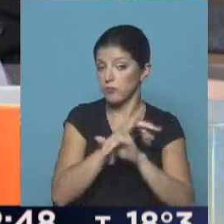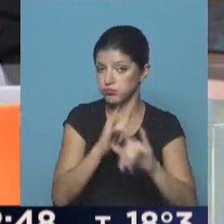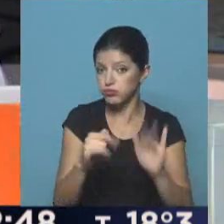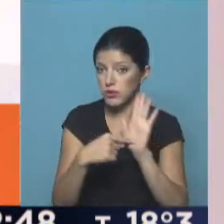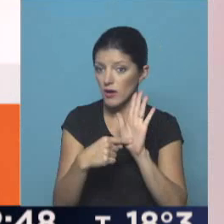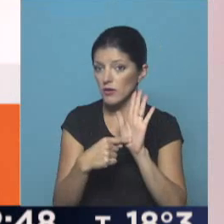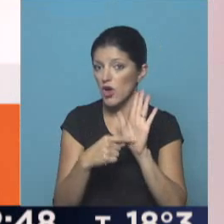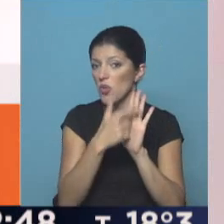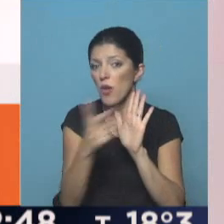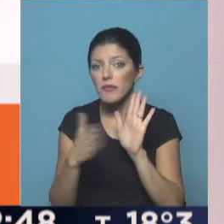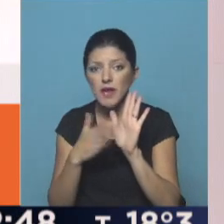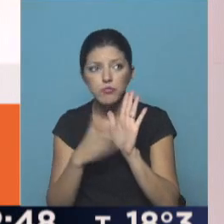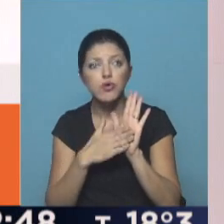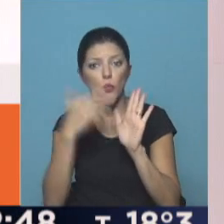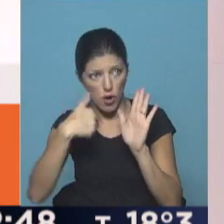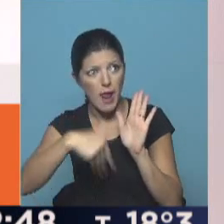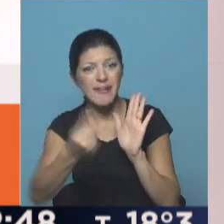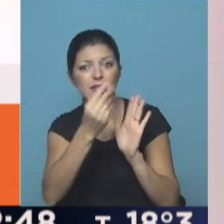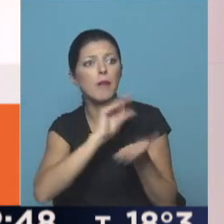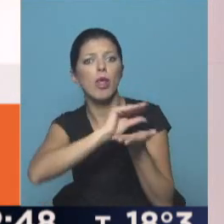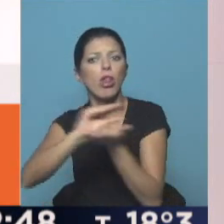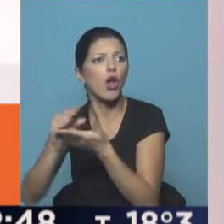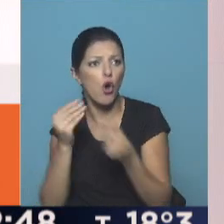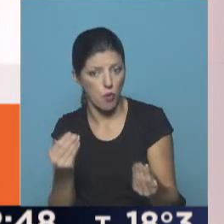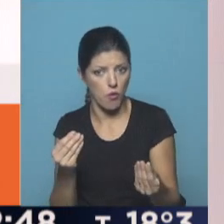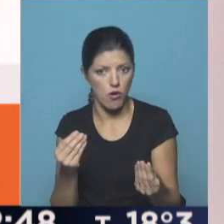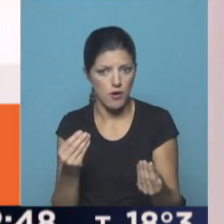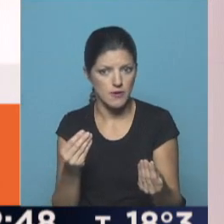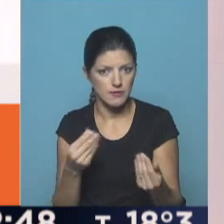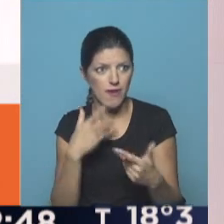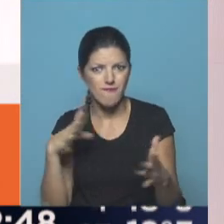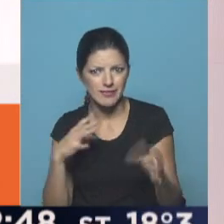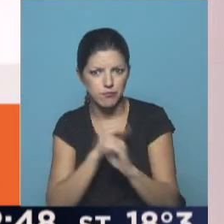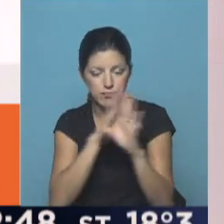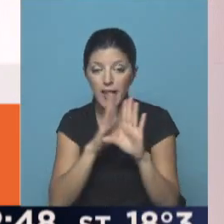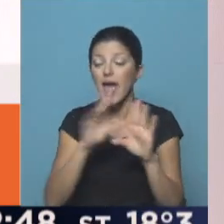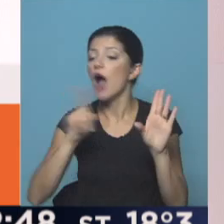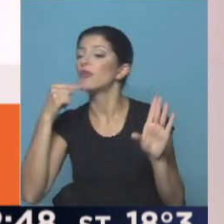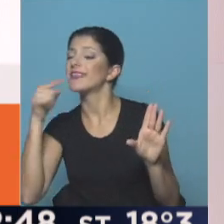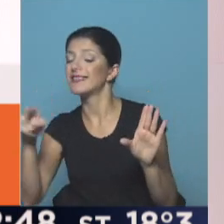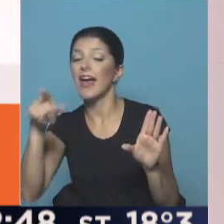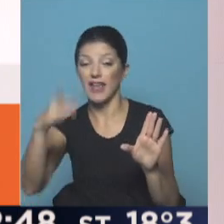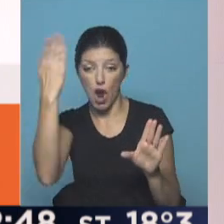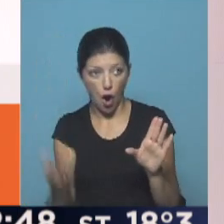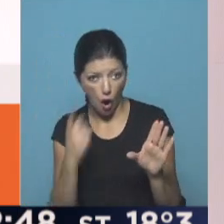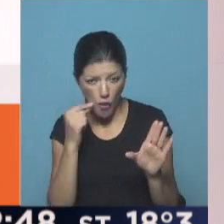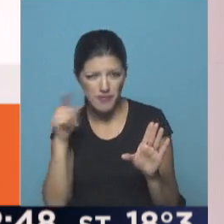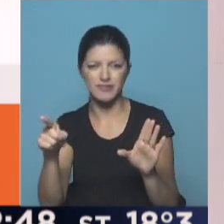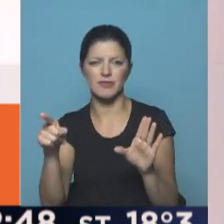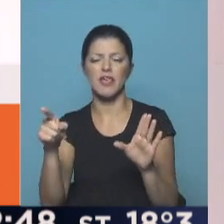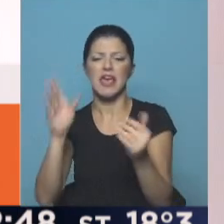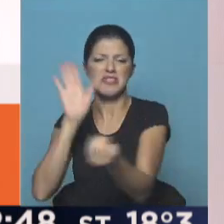estaba sustentado cómo se iba a gastar el dinero. Y a Corbyn, a quien se lo acusaba de un radical de izquierda peligroso que iba a adoptar unas